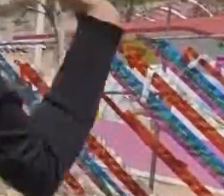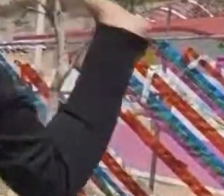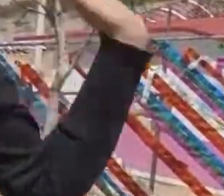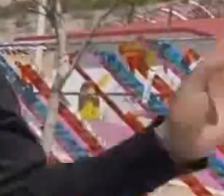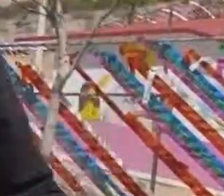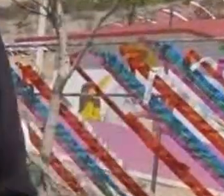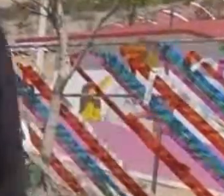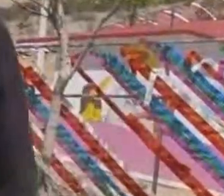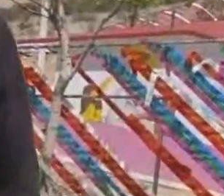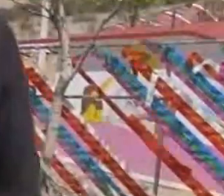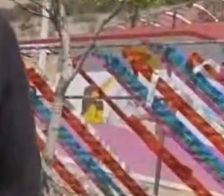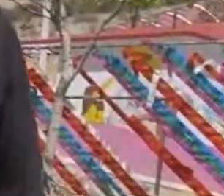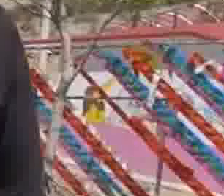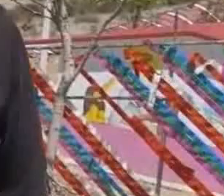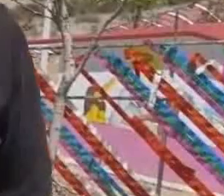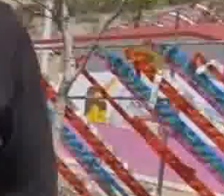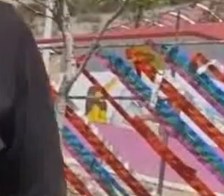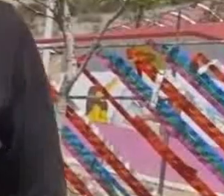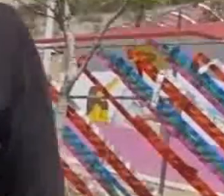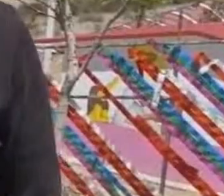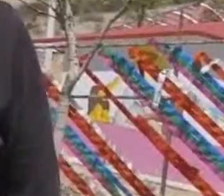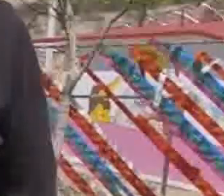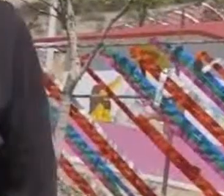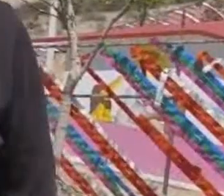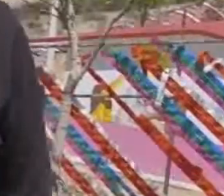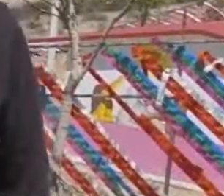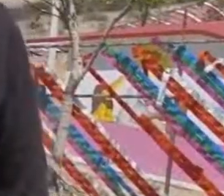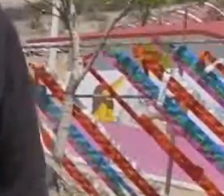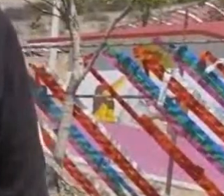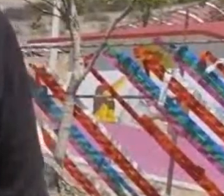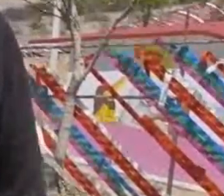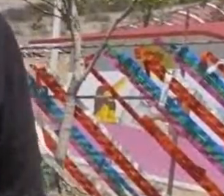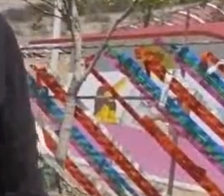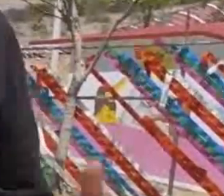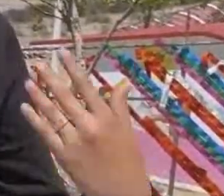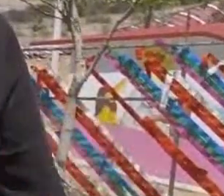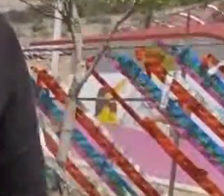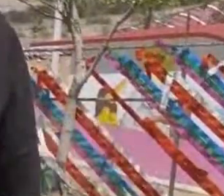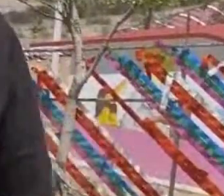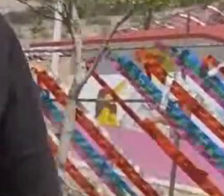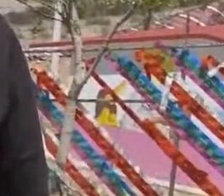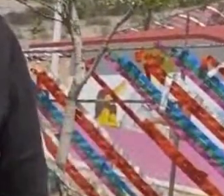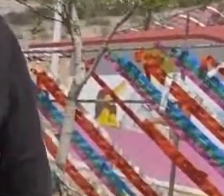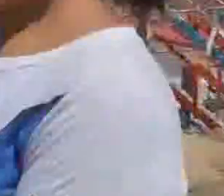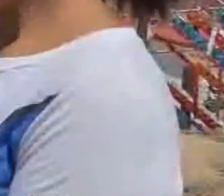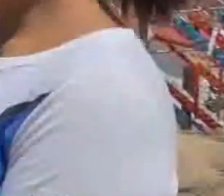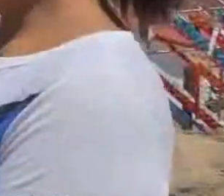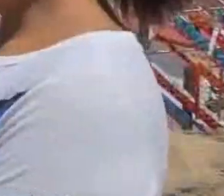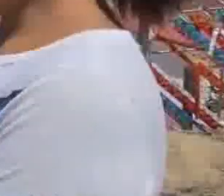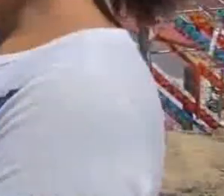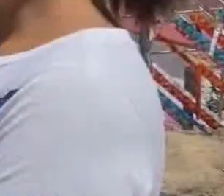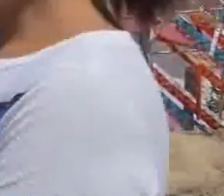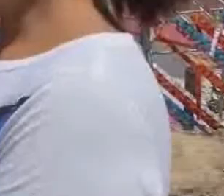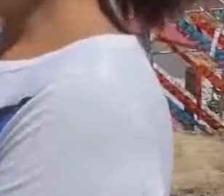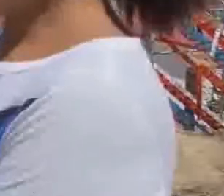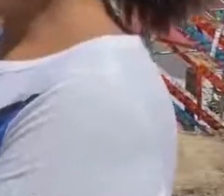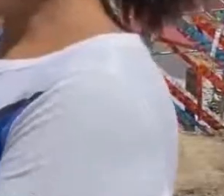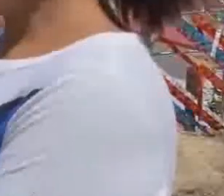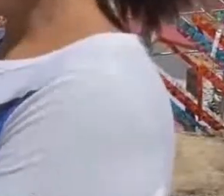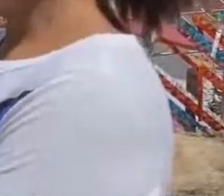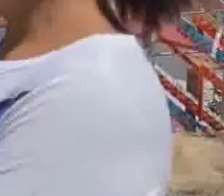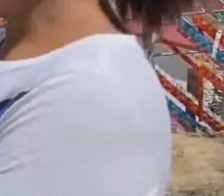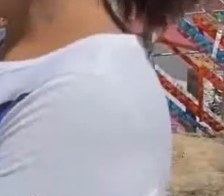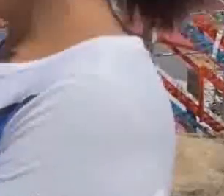que pudimos hacer el techado para que los niños ya no sufran del sol, de la lluvia. Pues